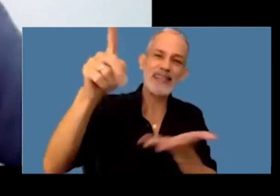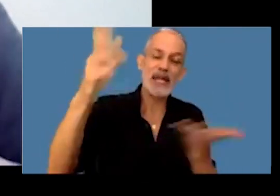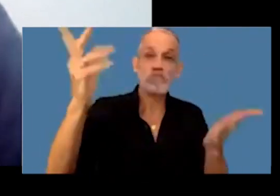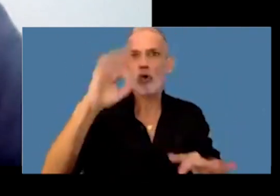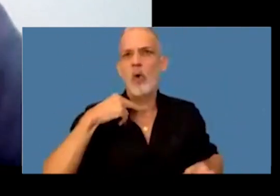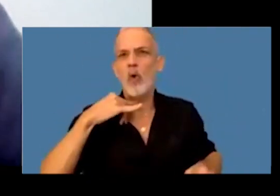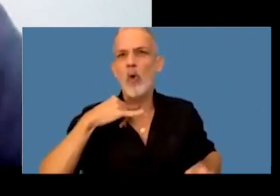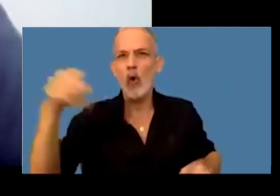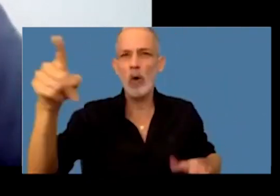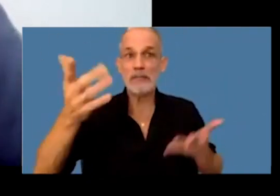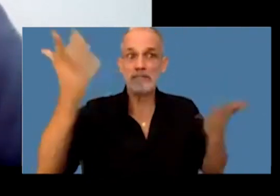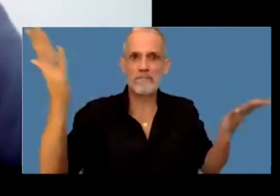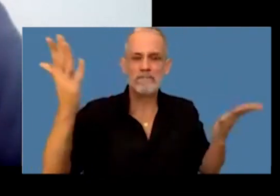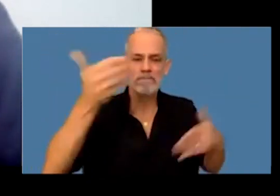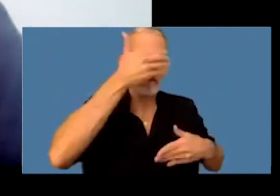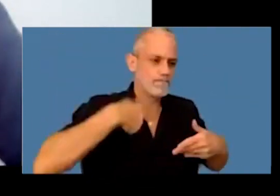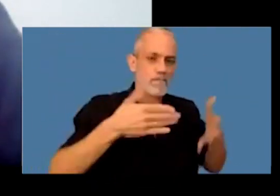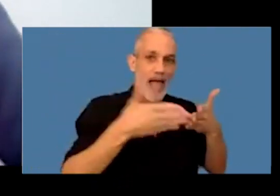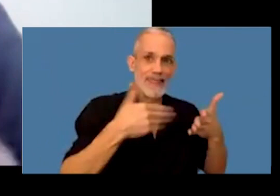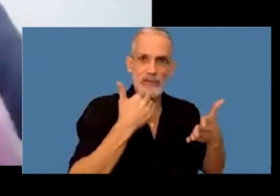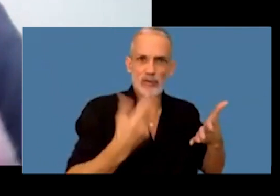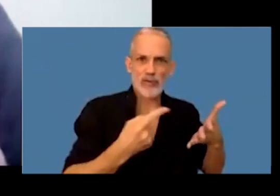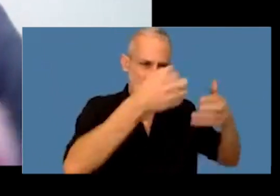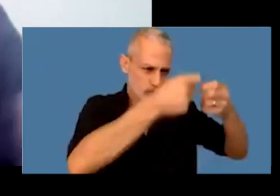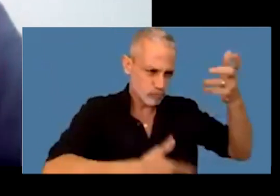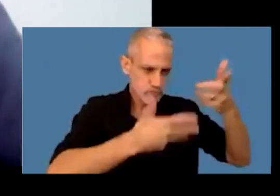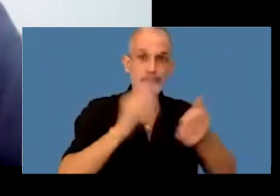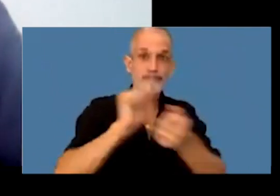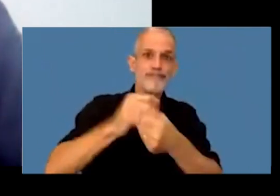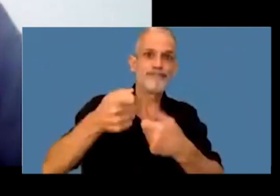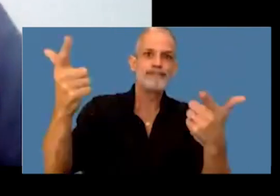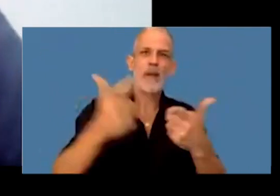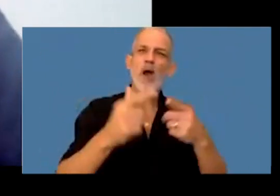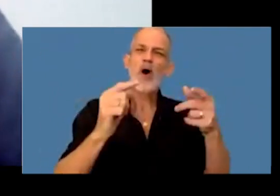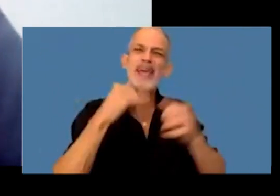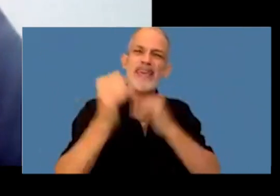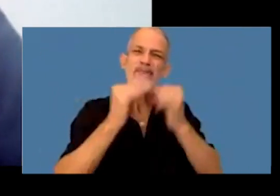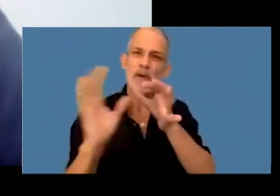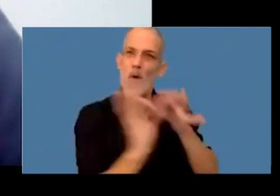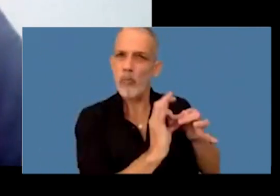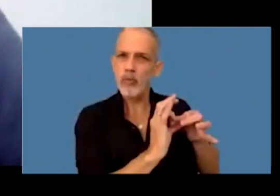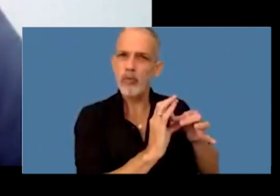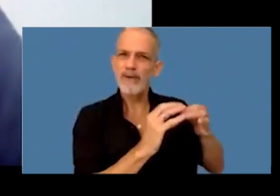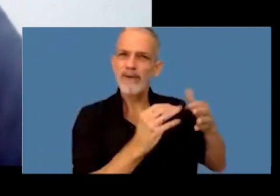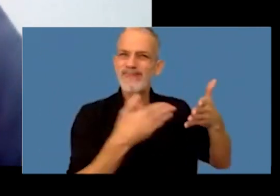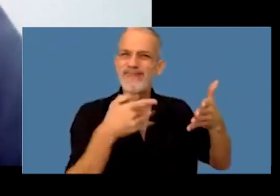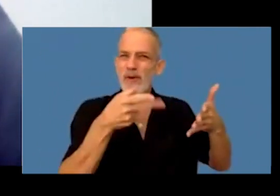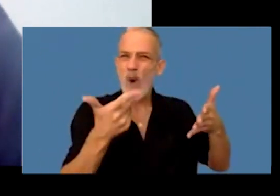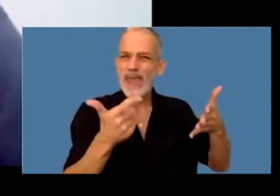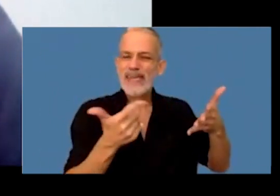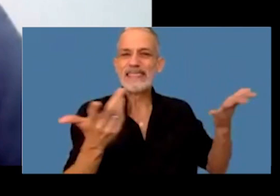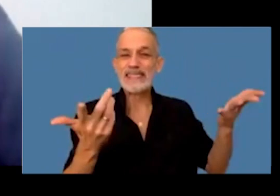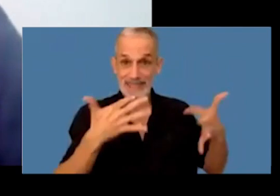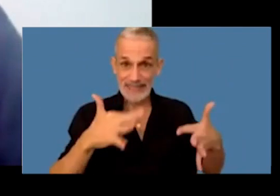áreas, o de otra jurisdicción, han emitido, pero no había una base de datos donde quedaba registrado. Así que